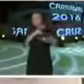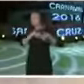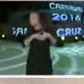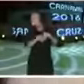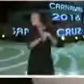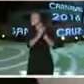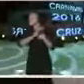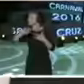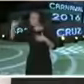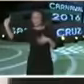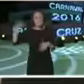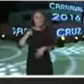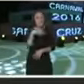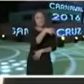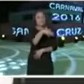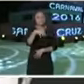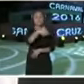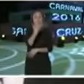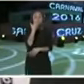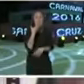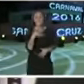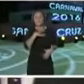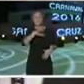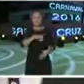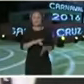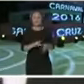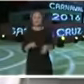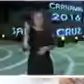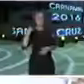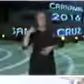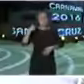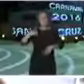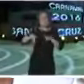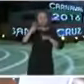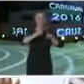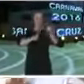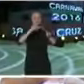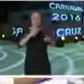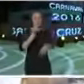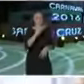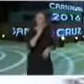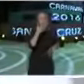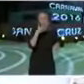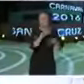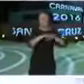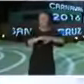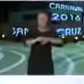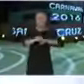isla. Es un problema desde el suelo. Político basta de